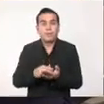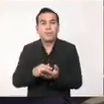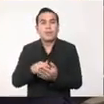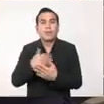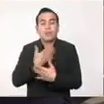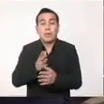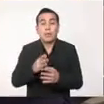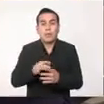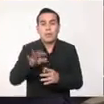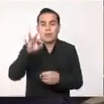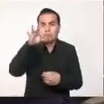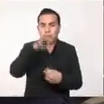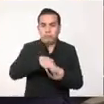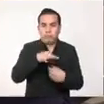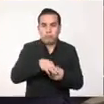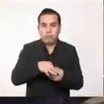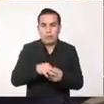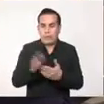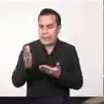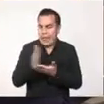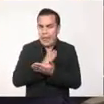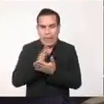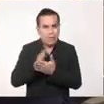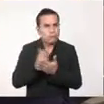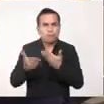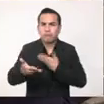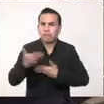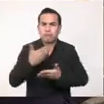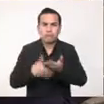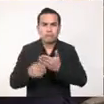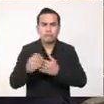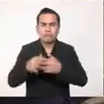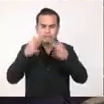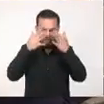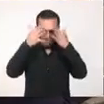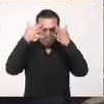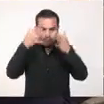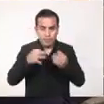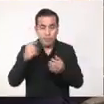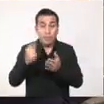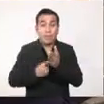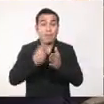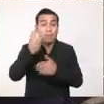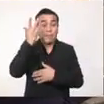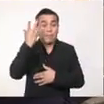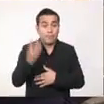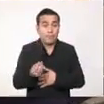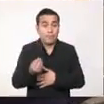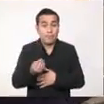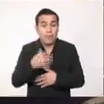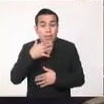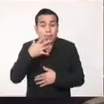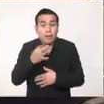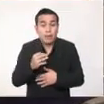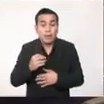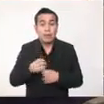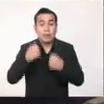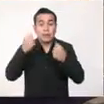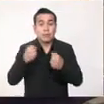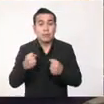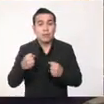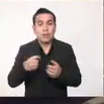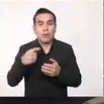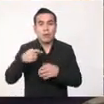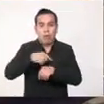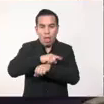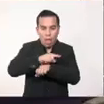damos suficientes votos para que no tengan que negociar con nadie, y para que tomen las decisiones el primer día si es necesario, porque no tienen que irse a sentar